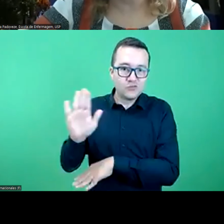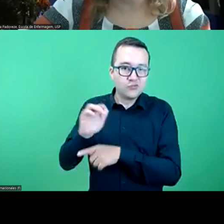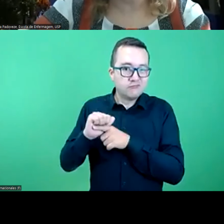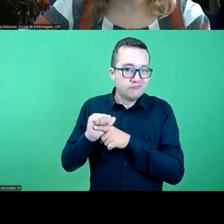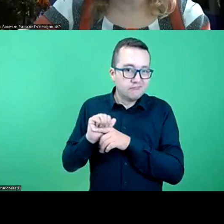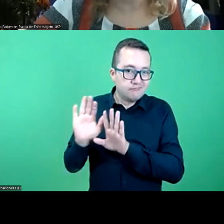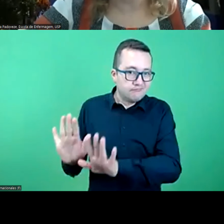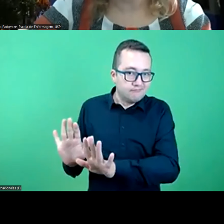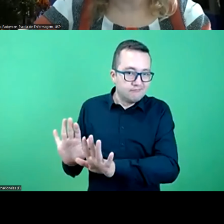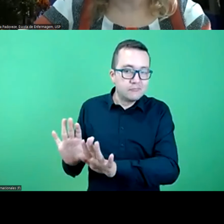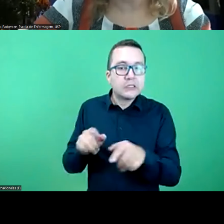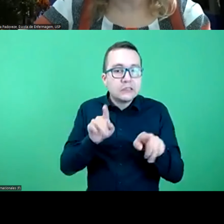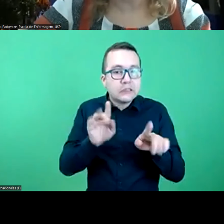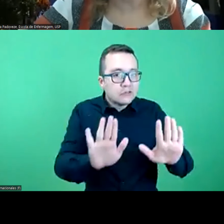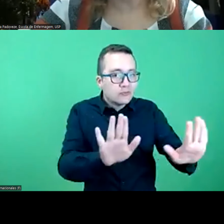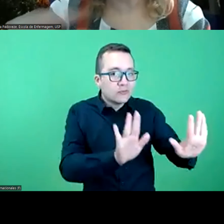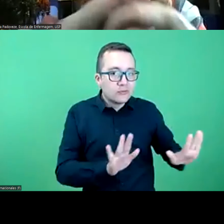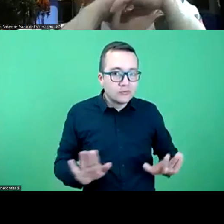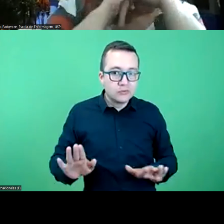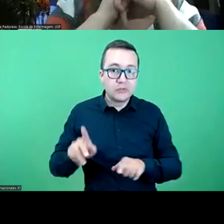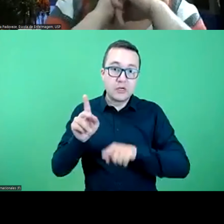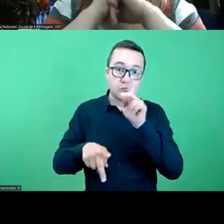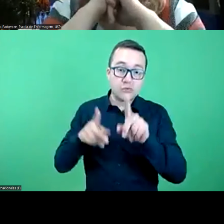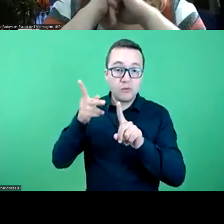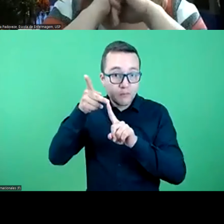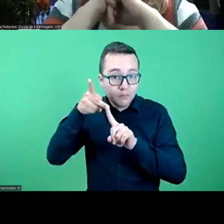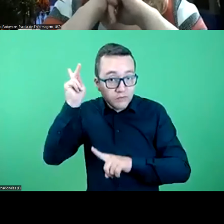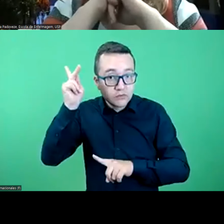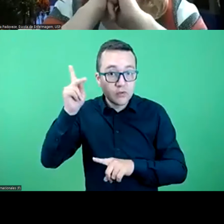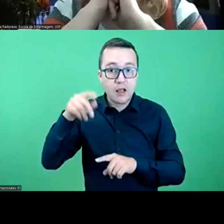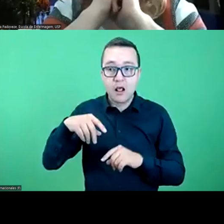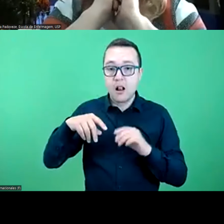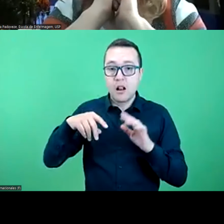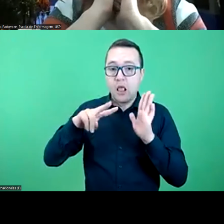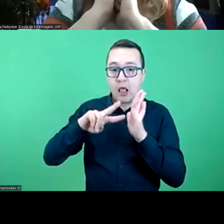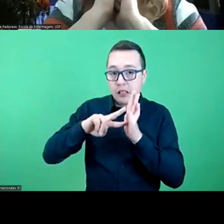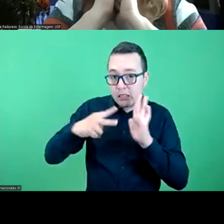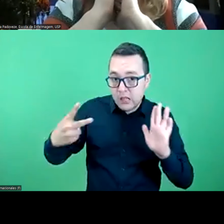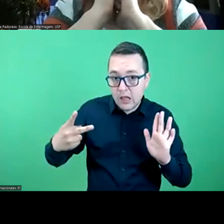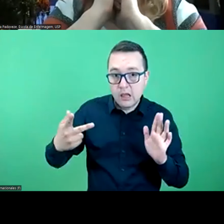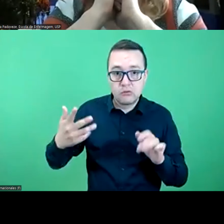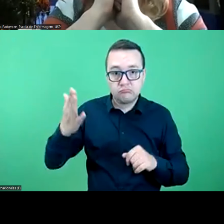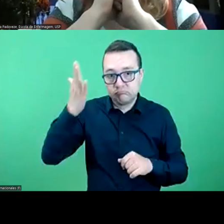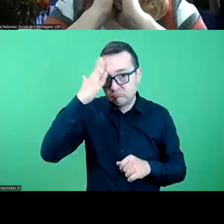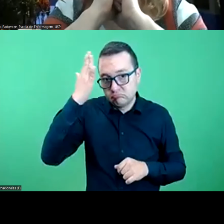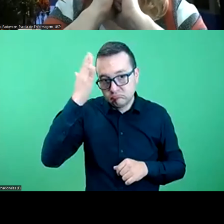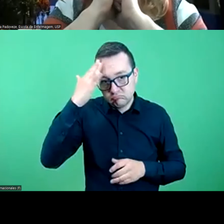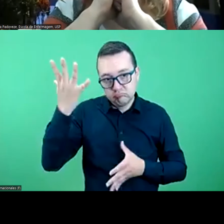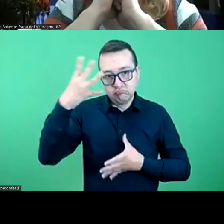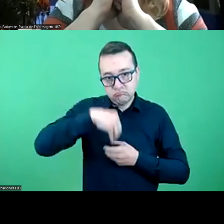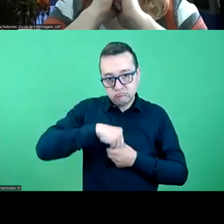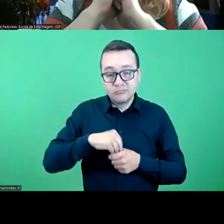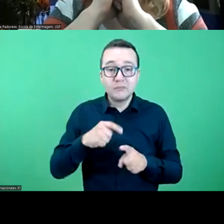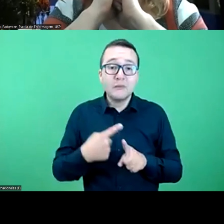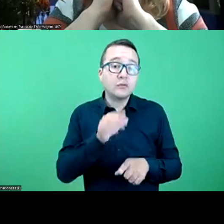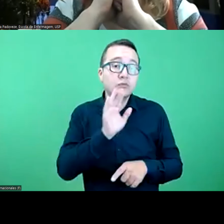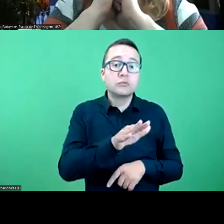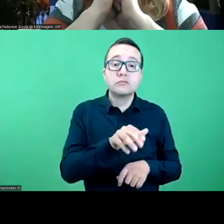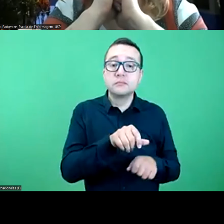técnico, profesional, y en muchos casos y combinada con la propia experiencia de cada